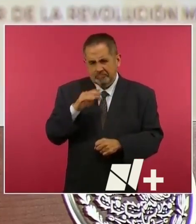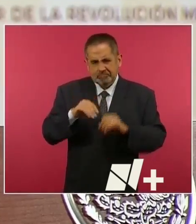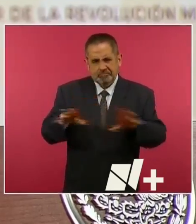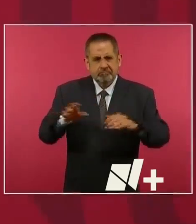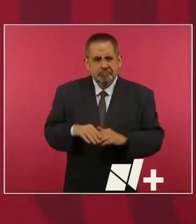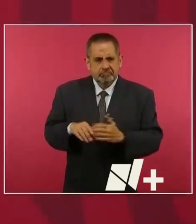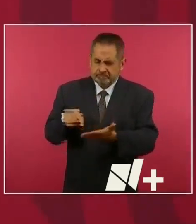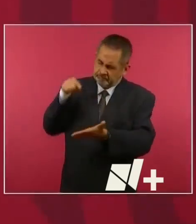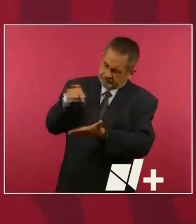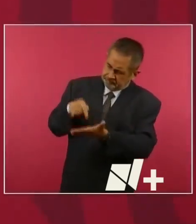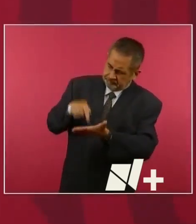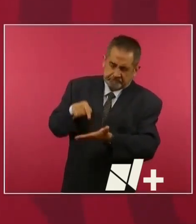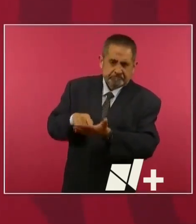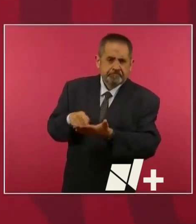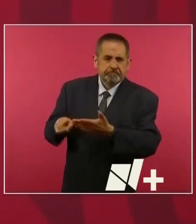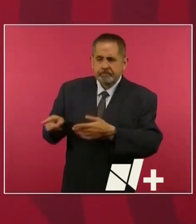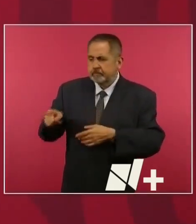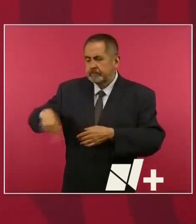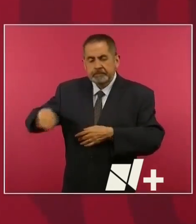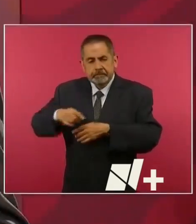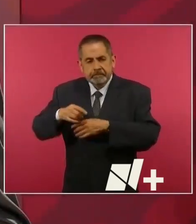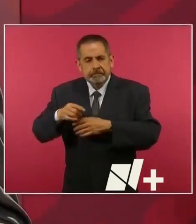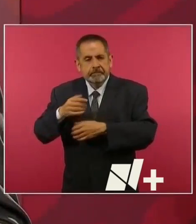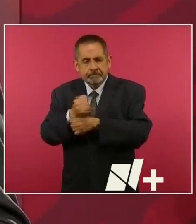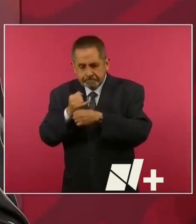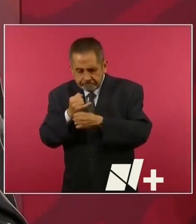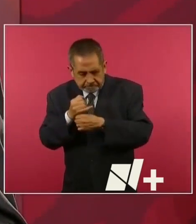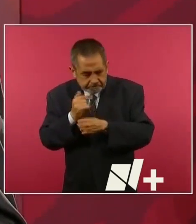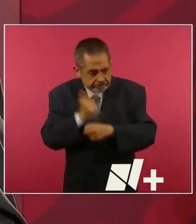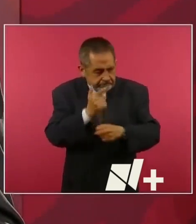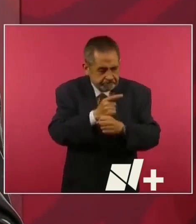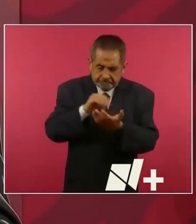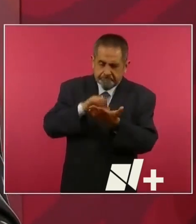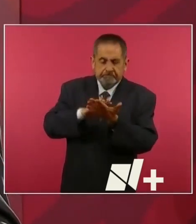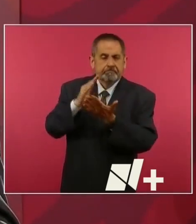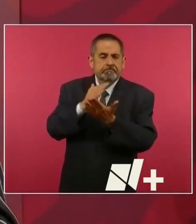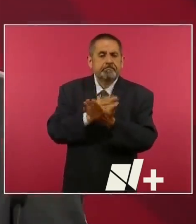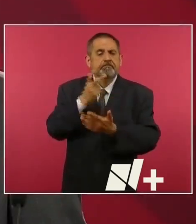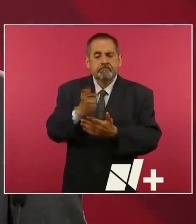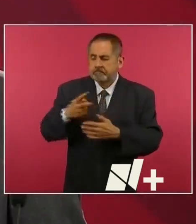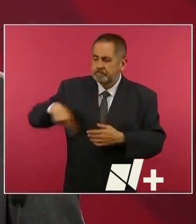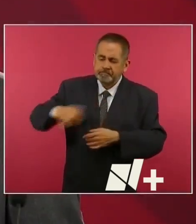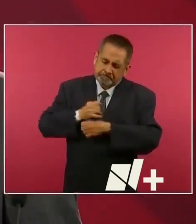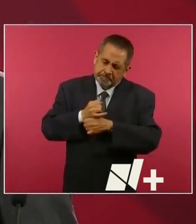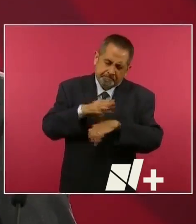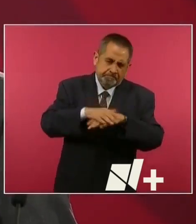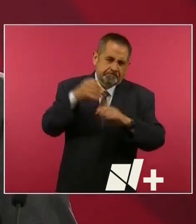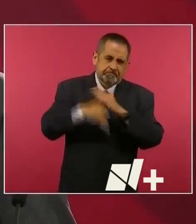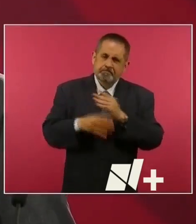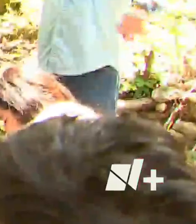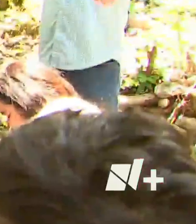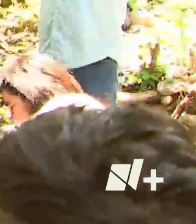de acuerdo con lo que establece el documento, que es el resultado de una investigación que llevó